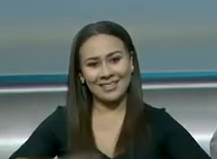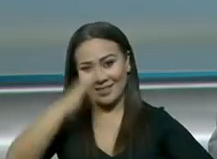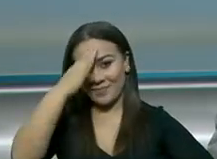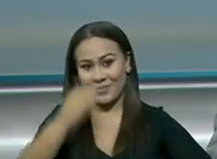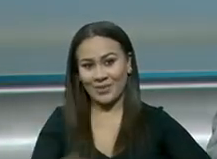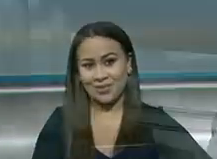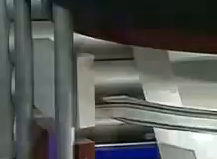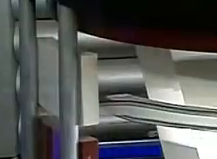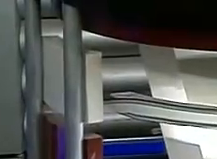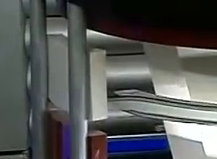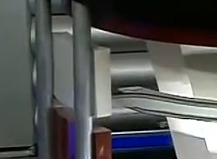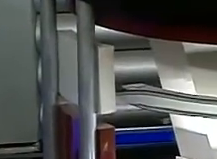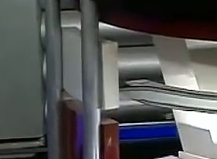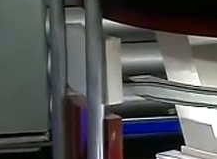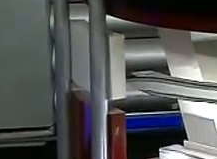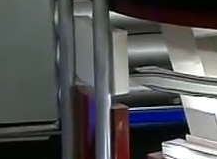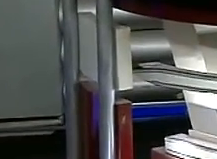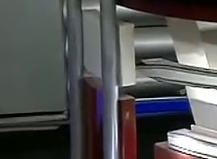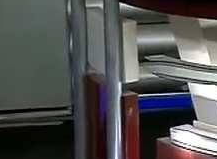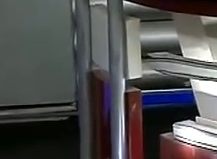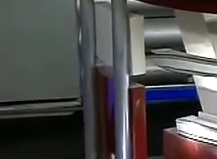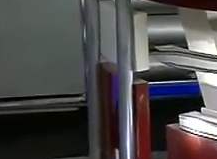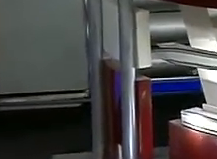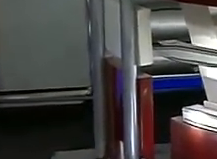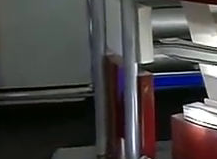días. La noticia siempre en